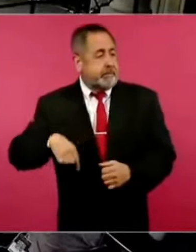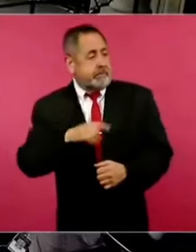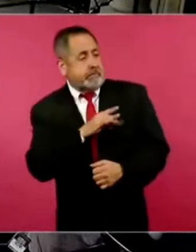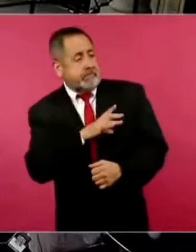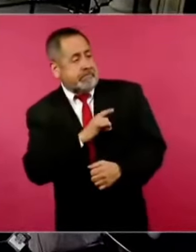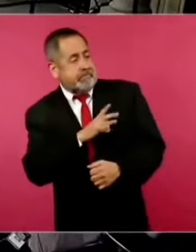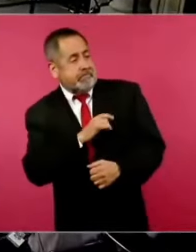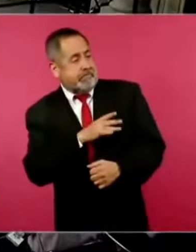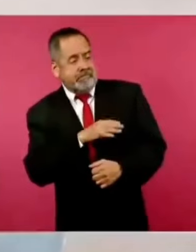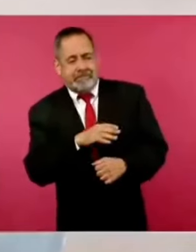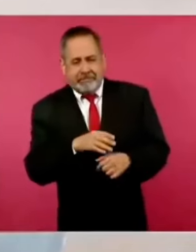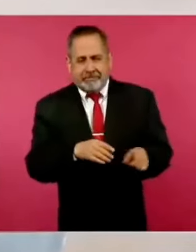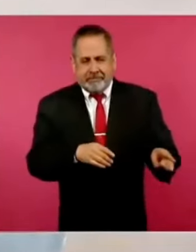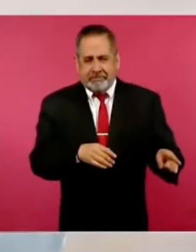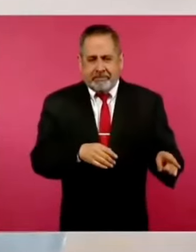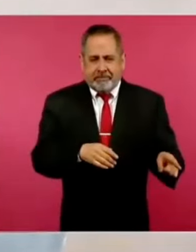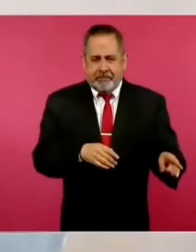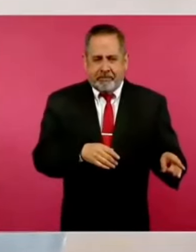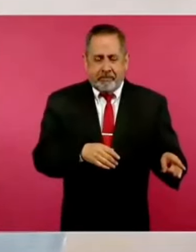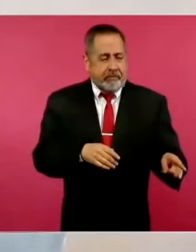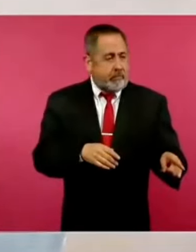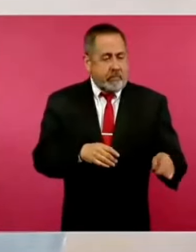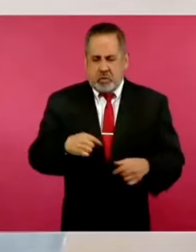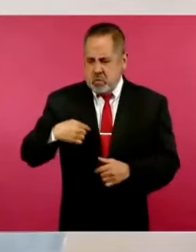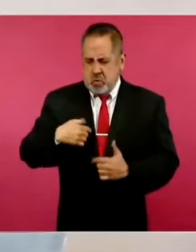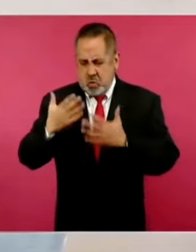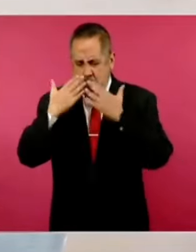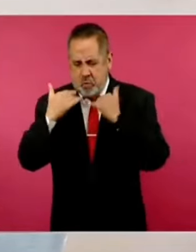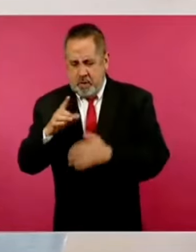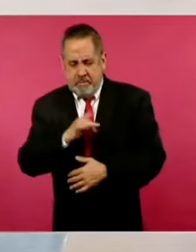les, porque no tenemos miedo.